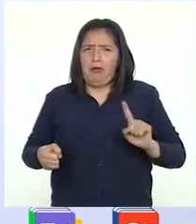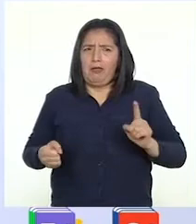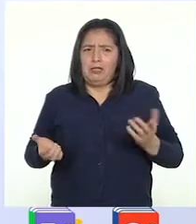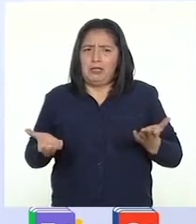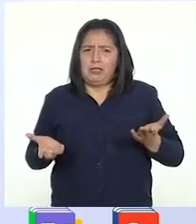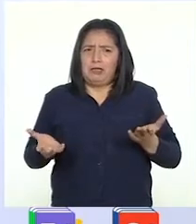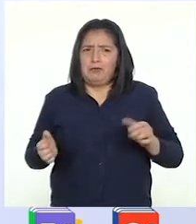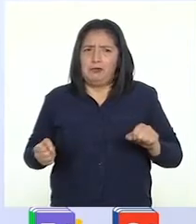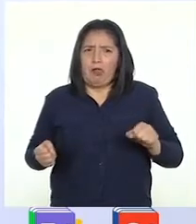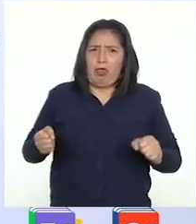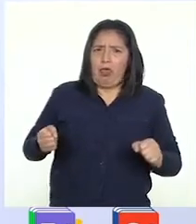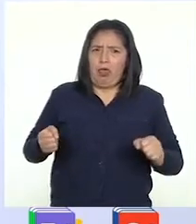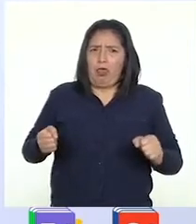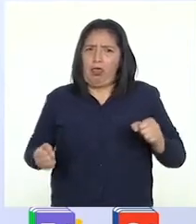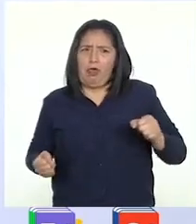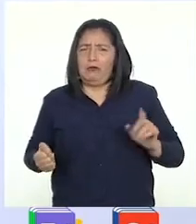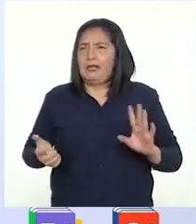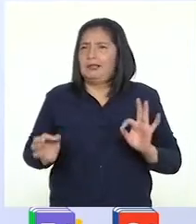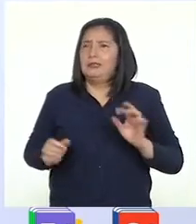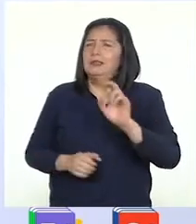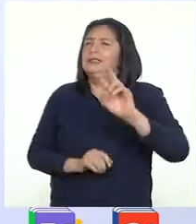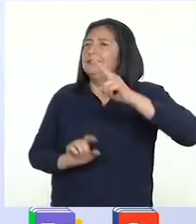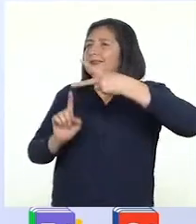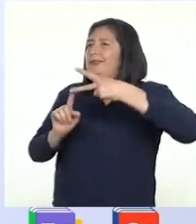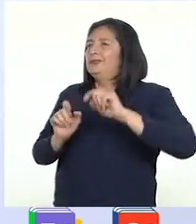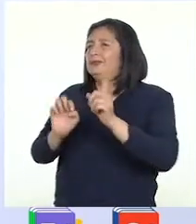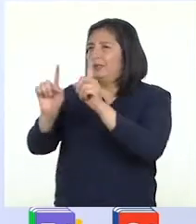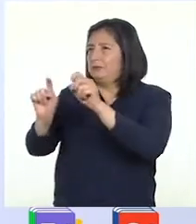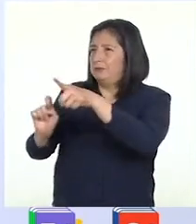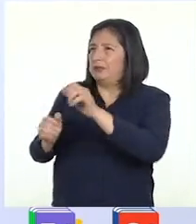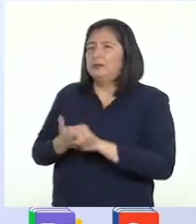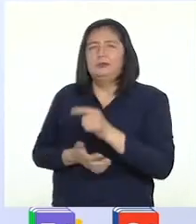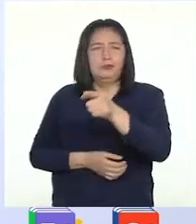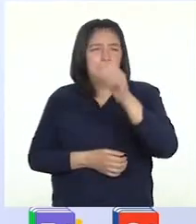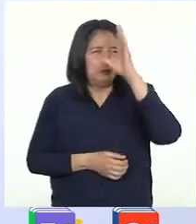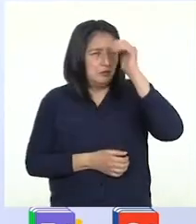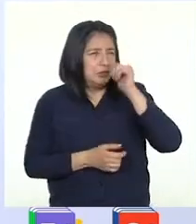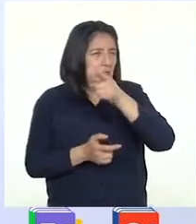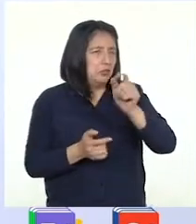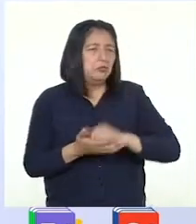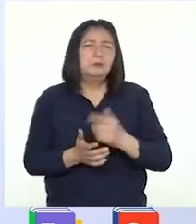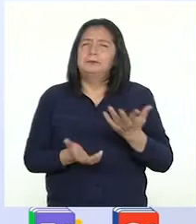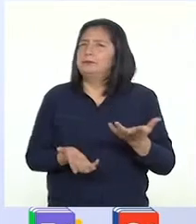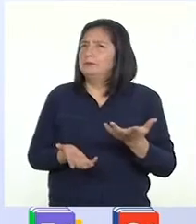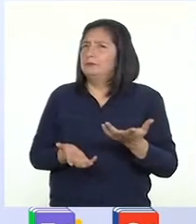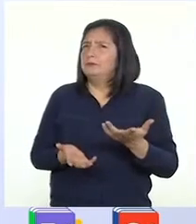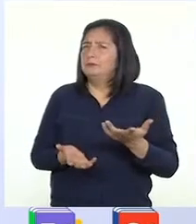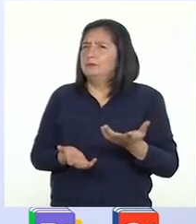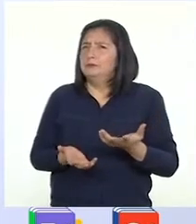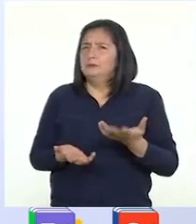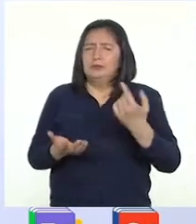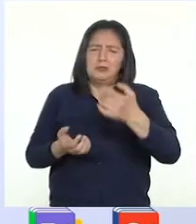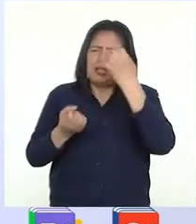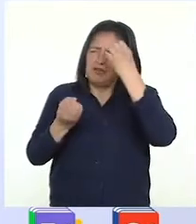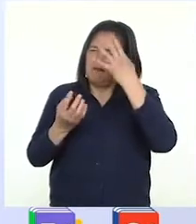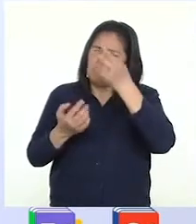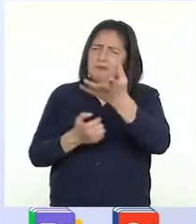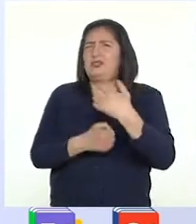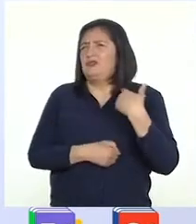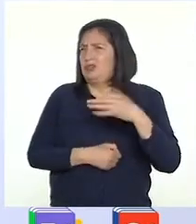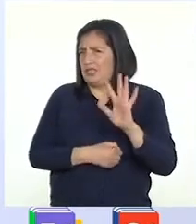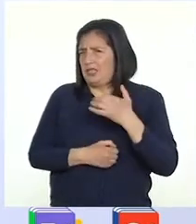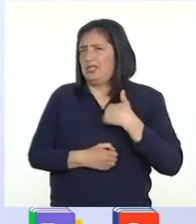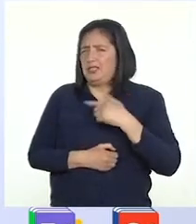de su carga? Y la segunda pregunta para ustedes, chicas y chicos, es... Con la información